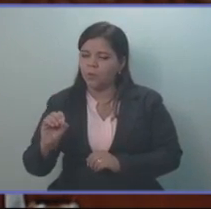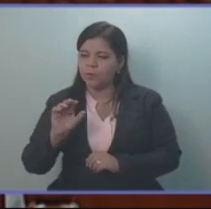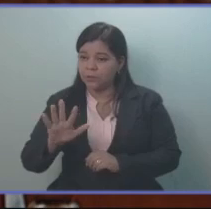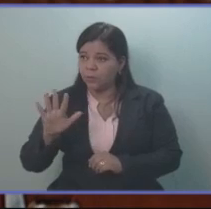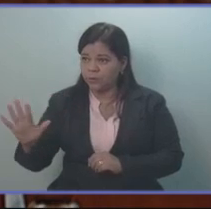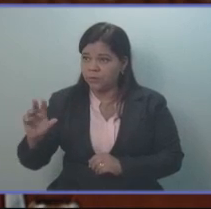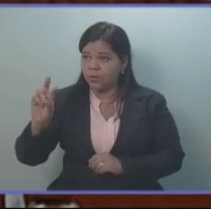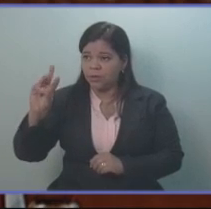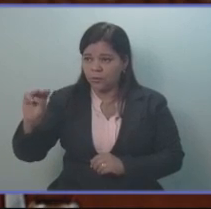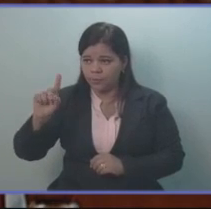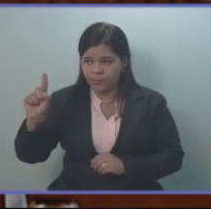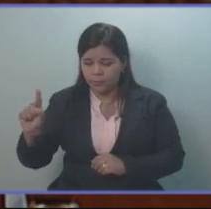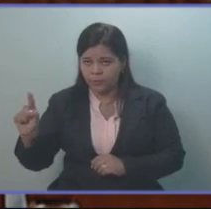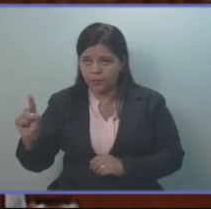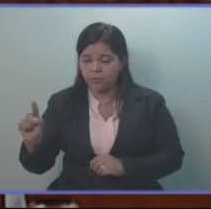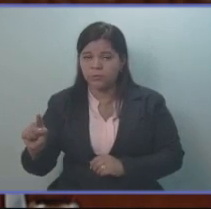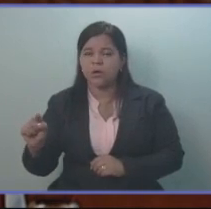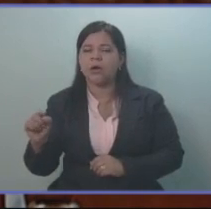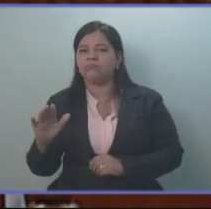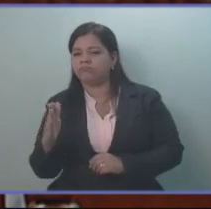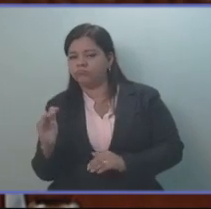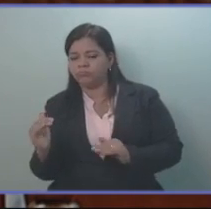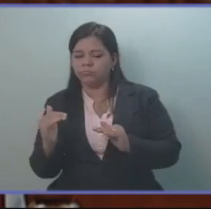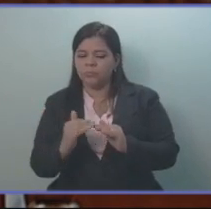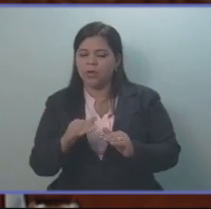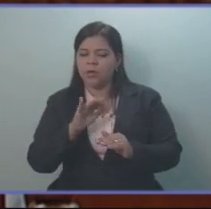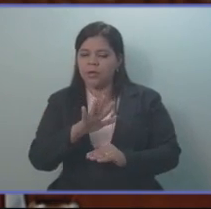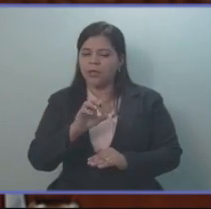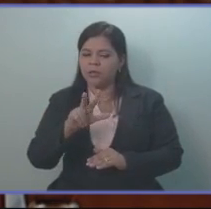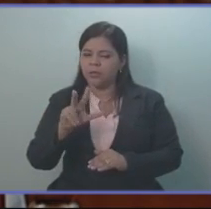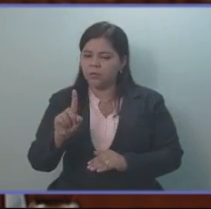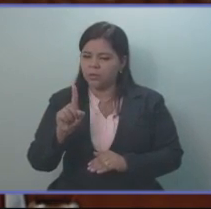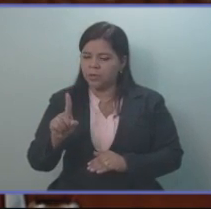368.55 metros cuadrados, equivalentes a